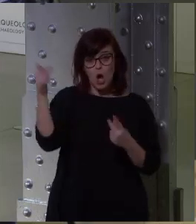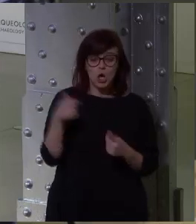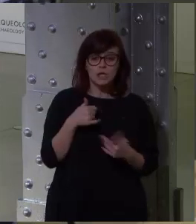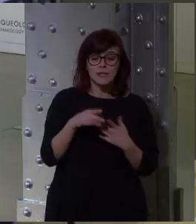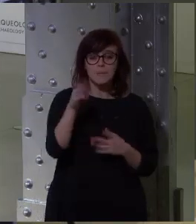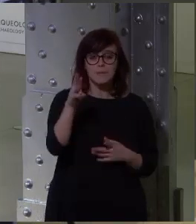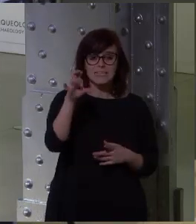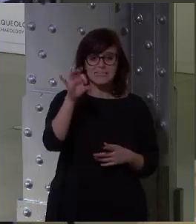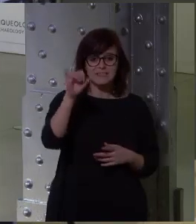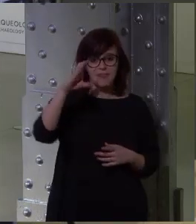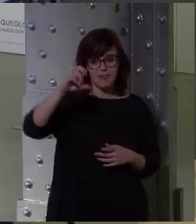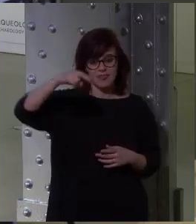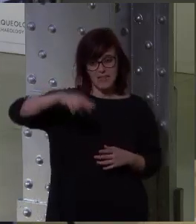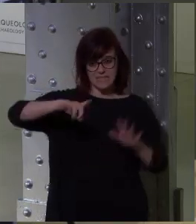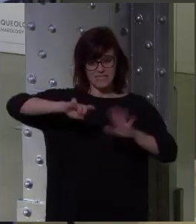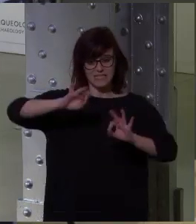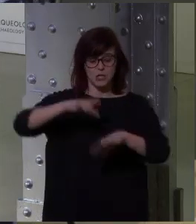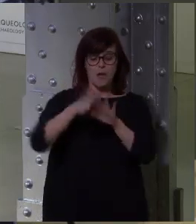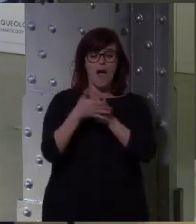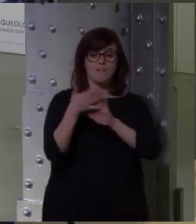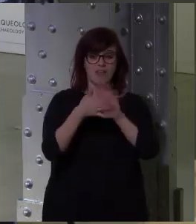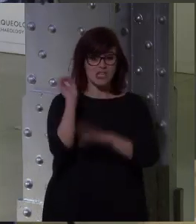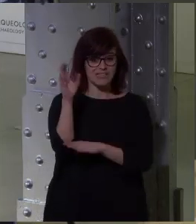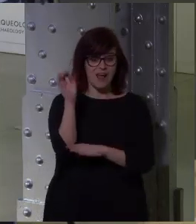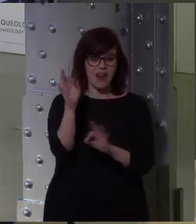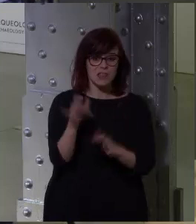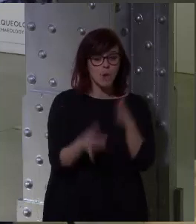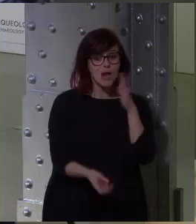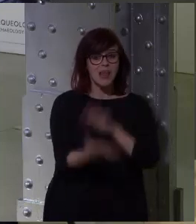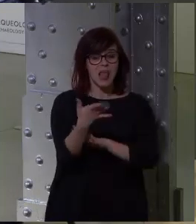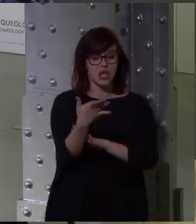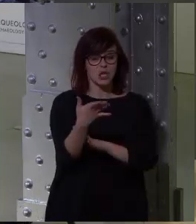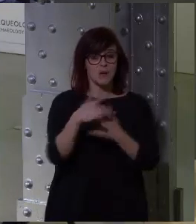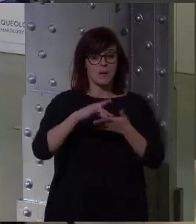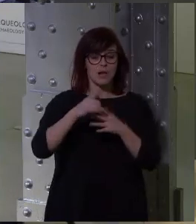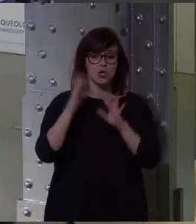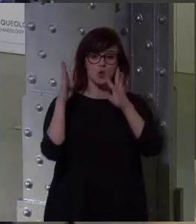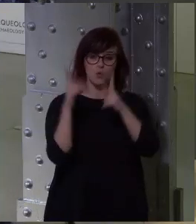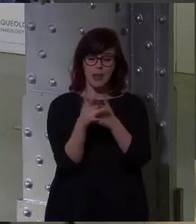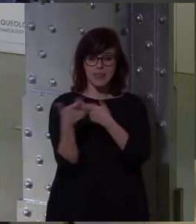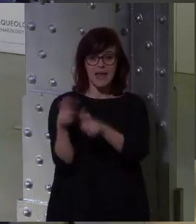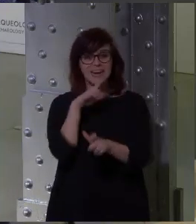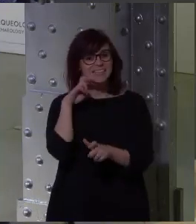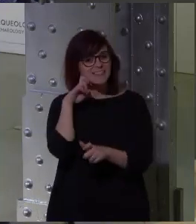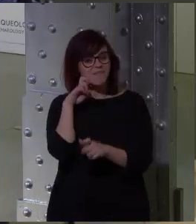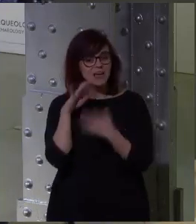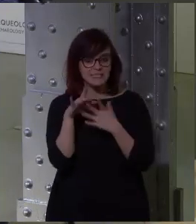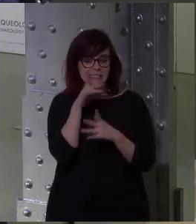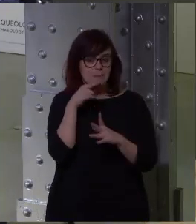Bueno, Pristine Seas, cuando he mencionado en la charla que creamos ese número de reservas